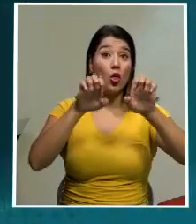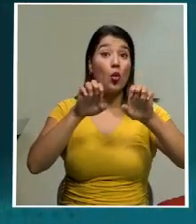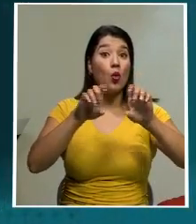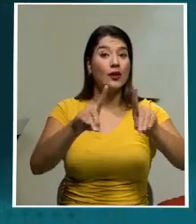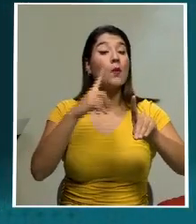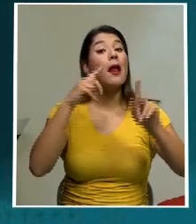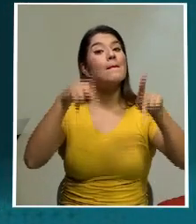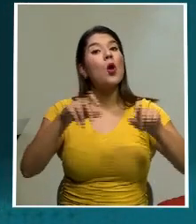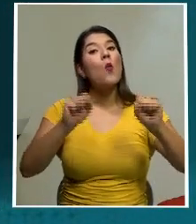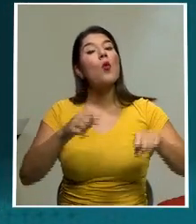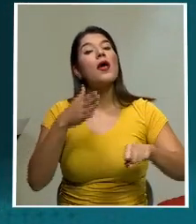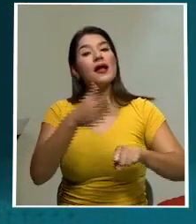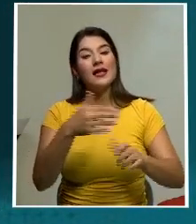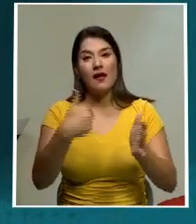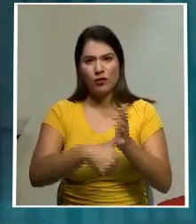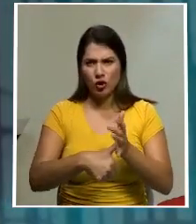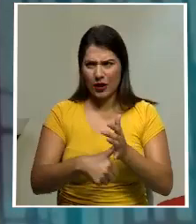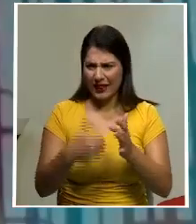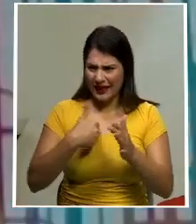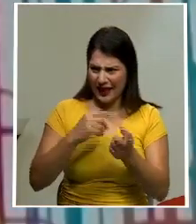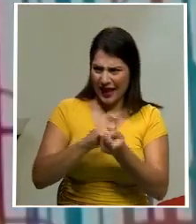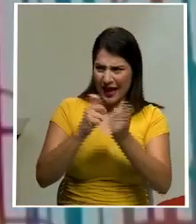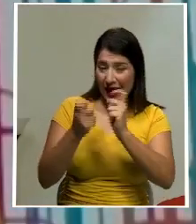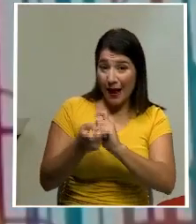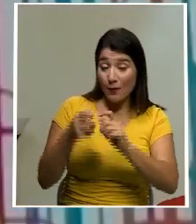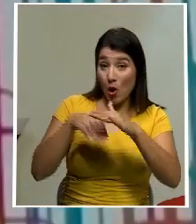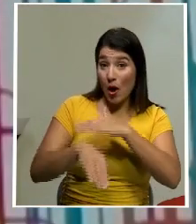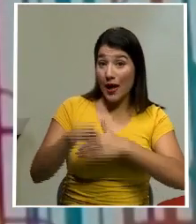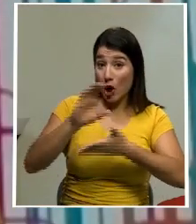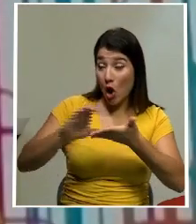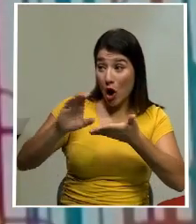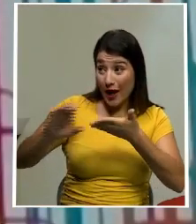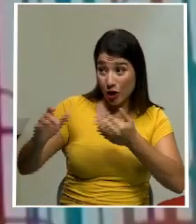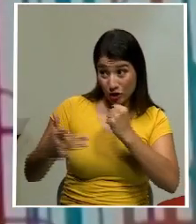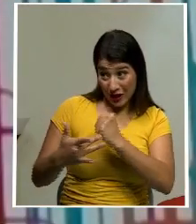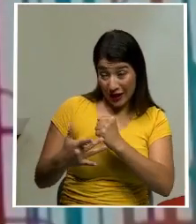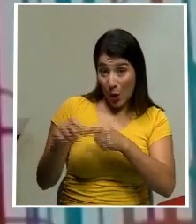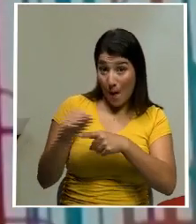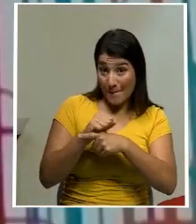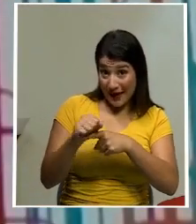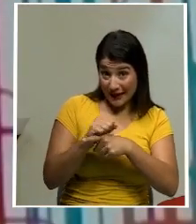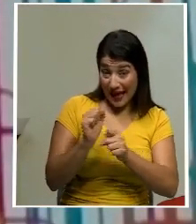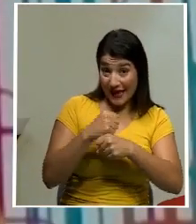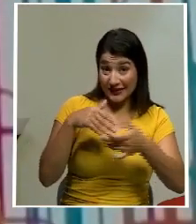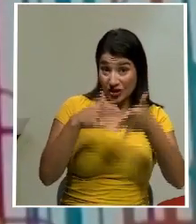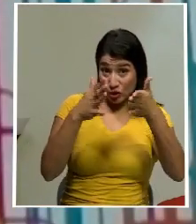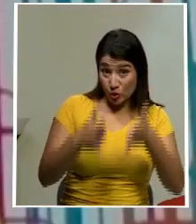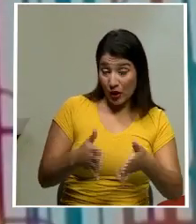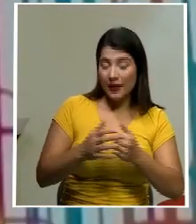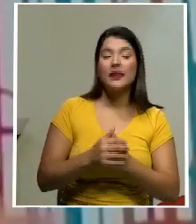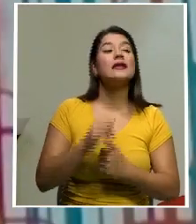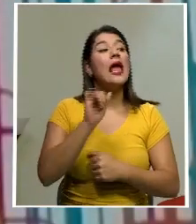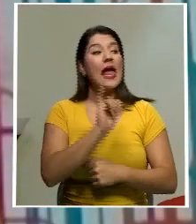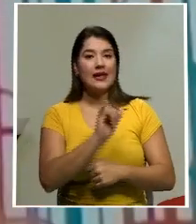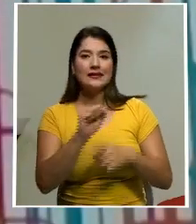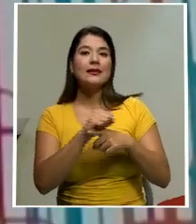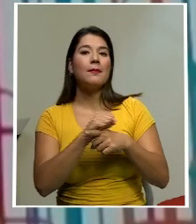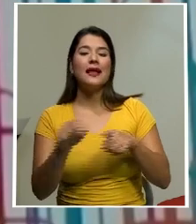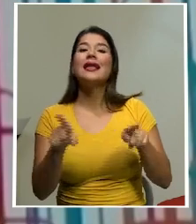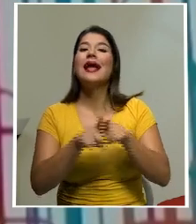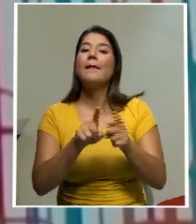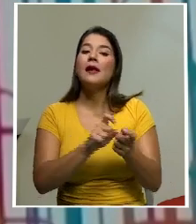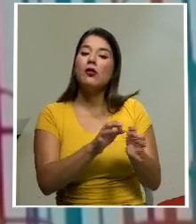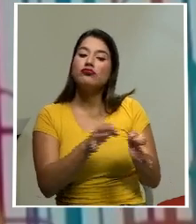cambios en las prácticas de colegios técnicos? Y esas prácticas también se hacen ajustes de fechas, y siempre con